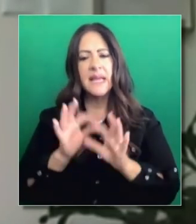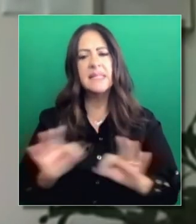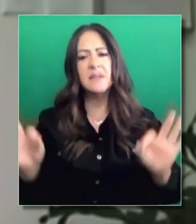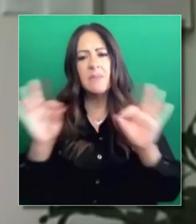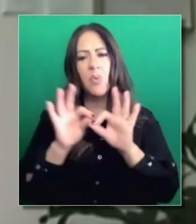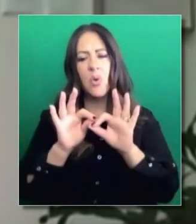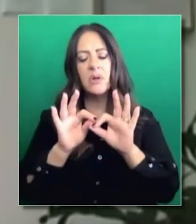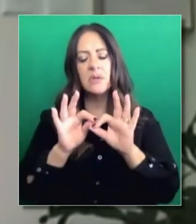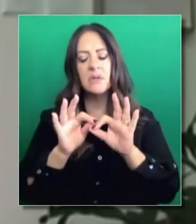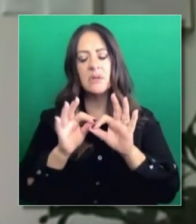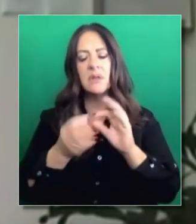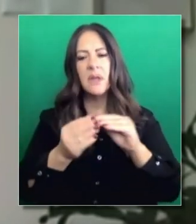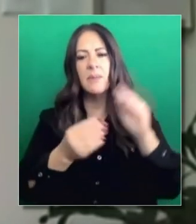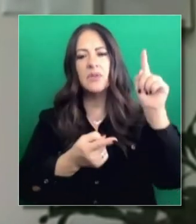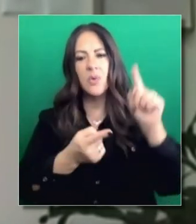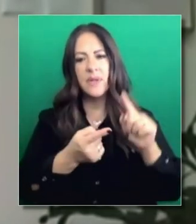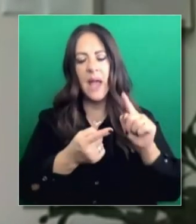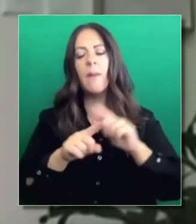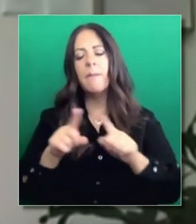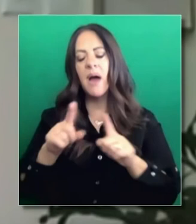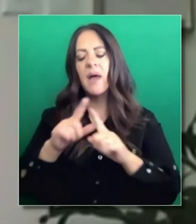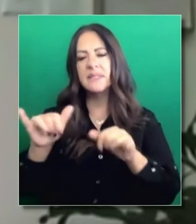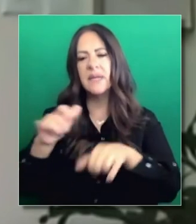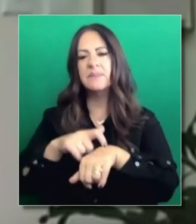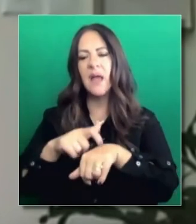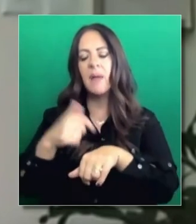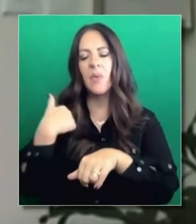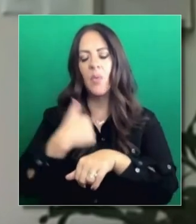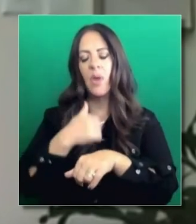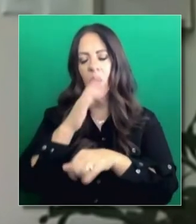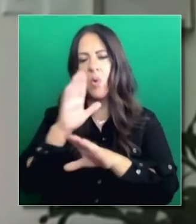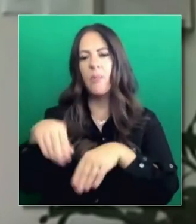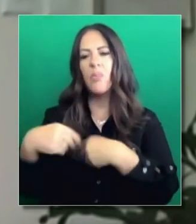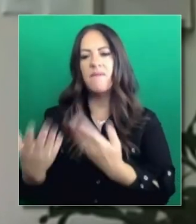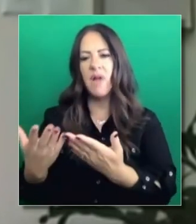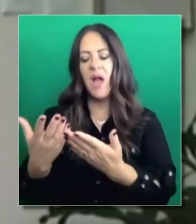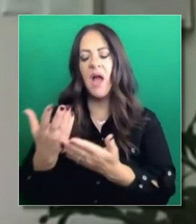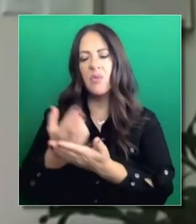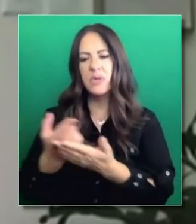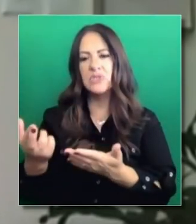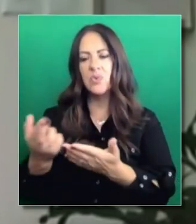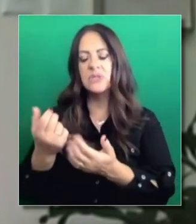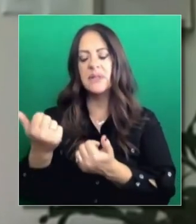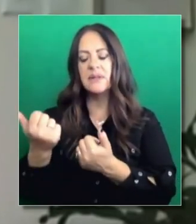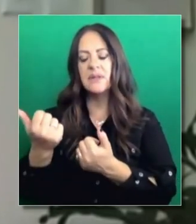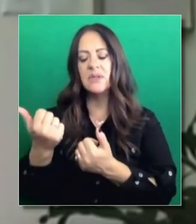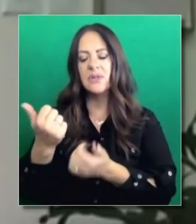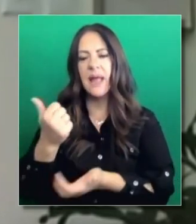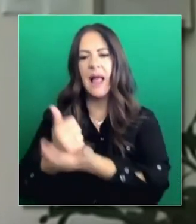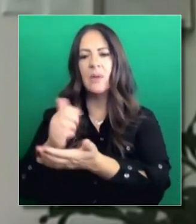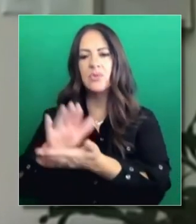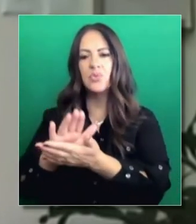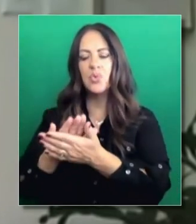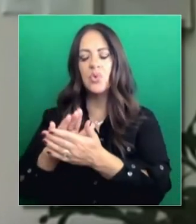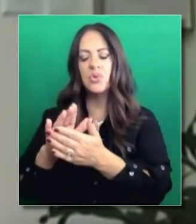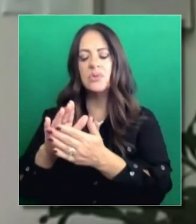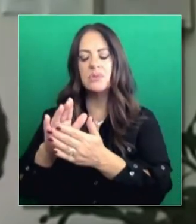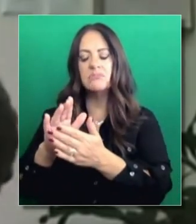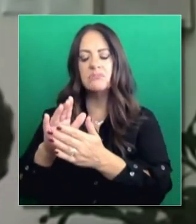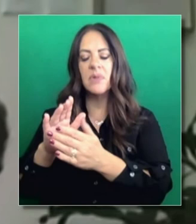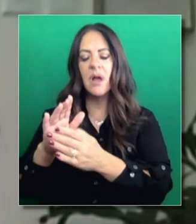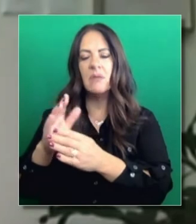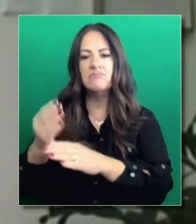esto velozmente, todo esto es importante, pero queremos estar seguros que todos esos recursos estén a disposición. Como